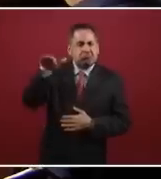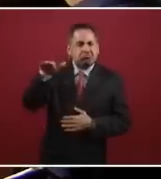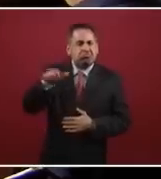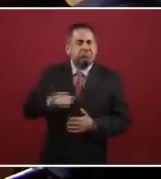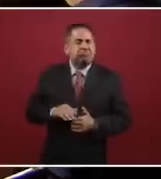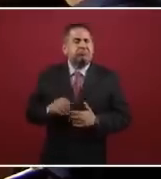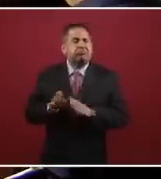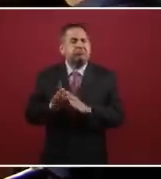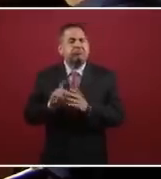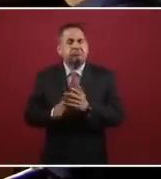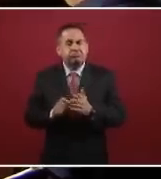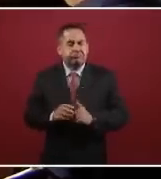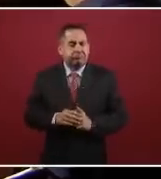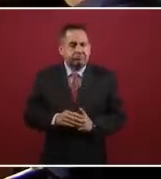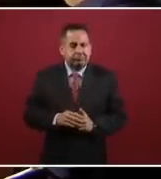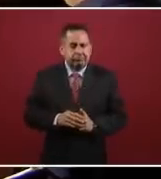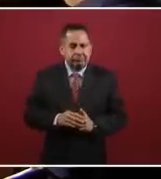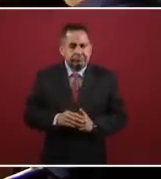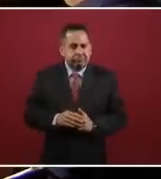en